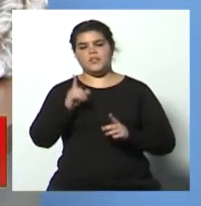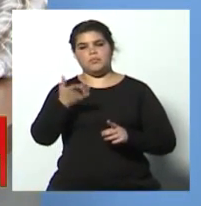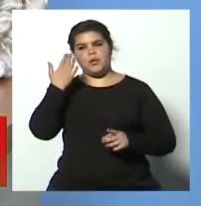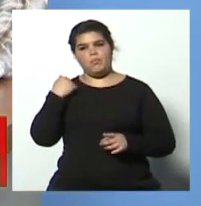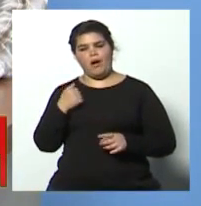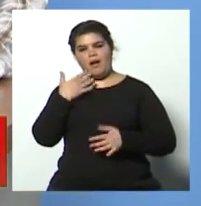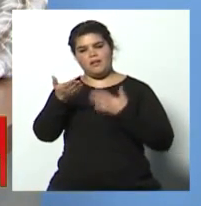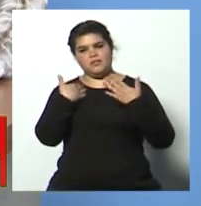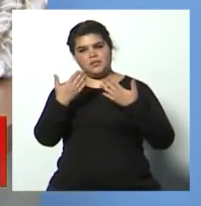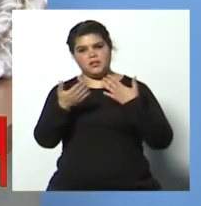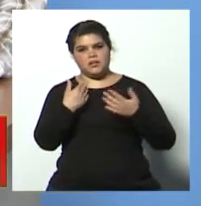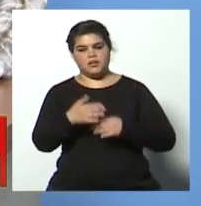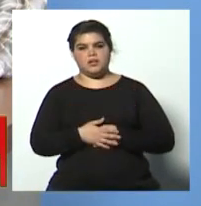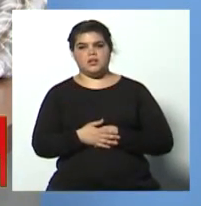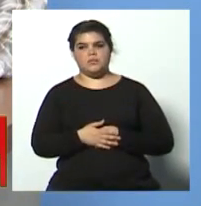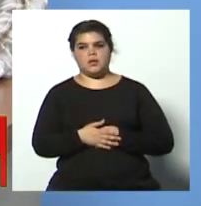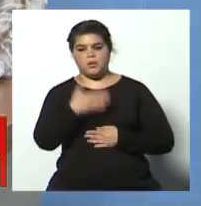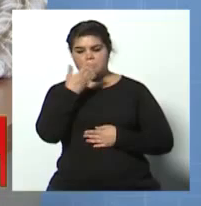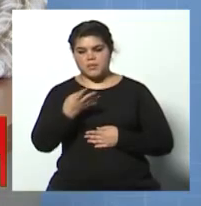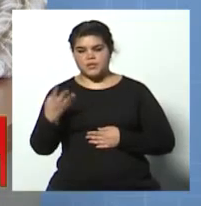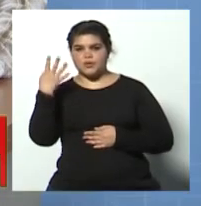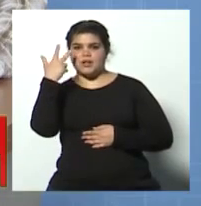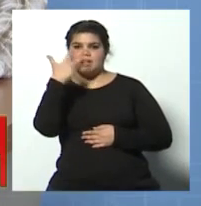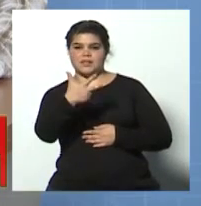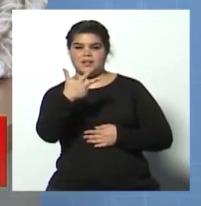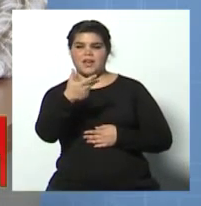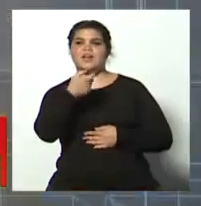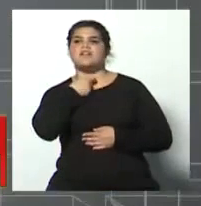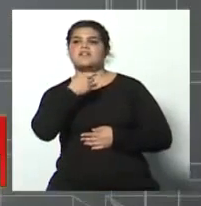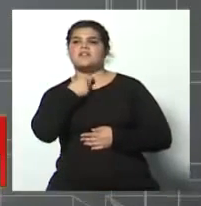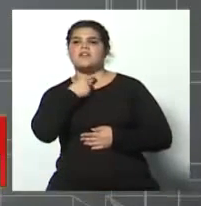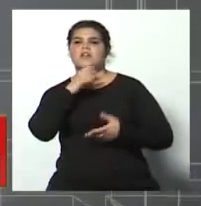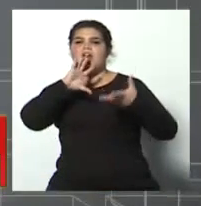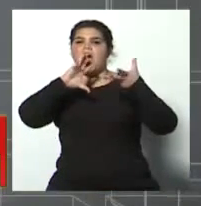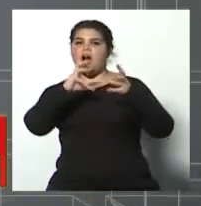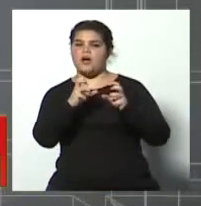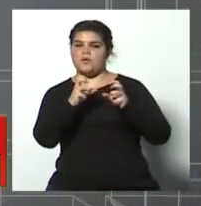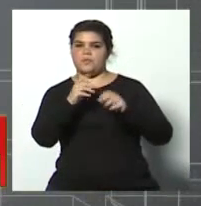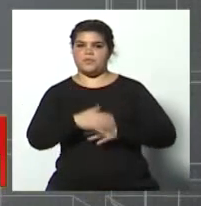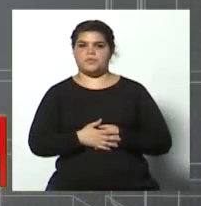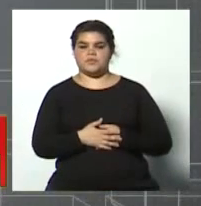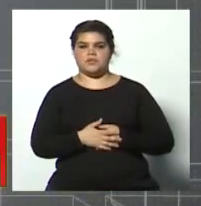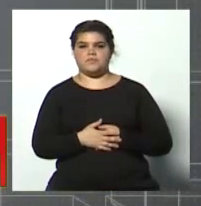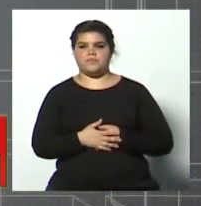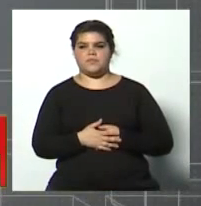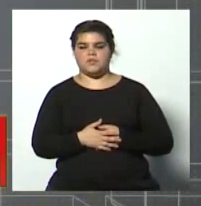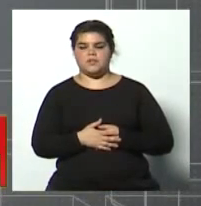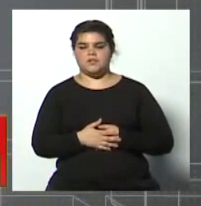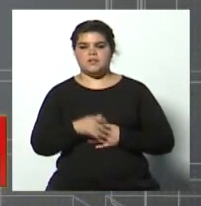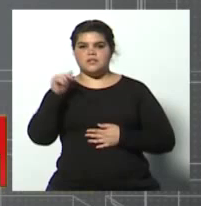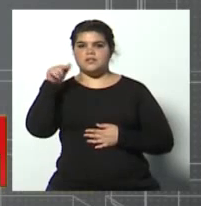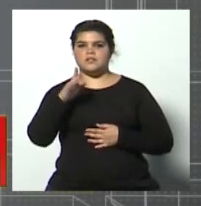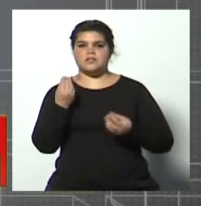en el piso, los tres candidatos van a ir por el ajuste. Eso está clarísimo, ¿sí? Uh-huh. Y como también te lo dije en